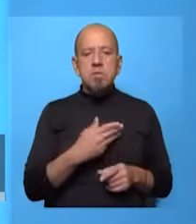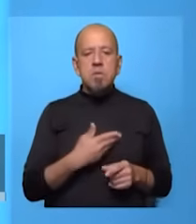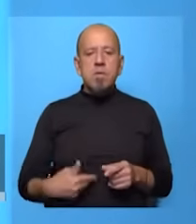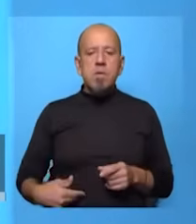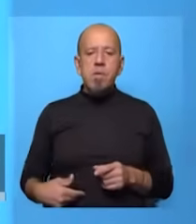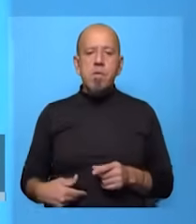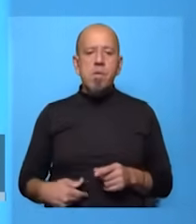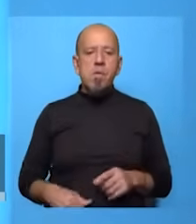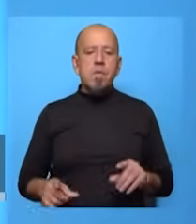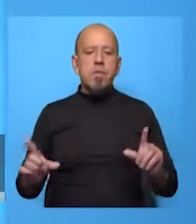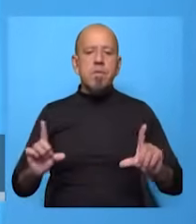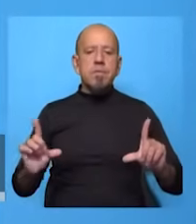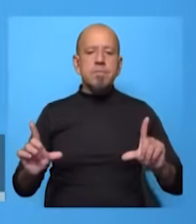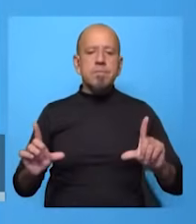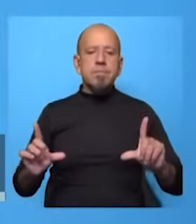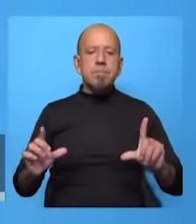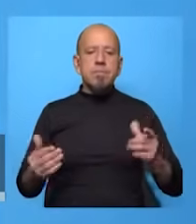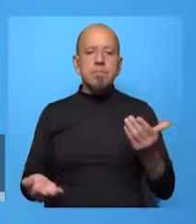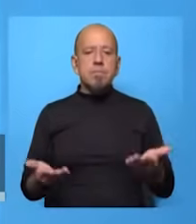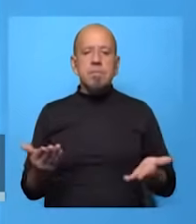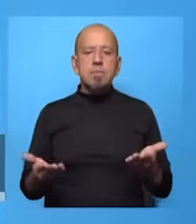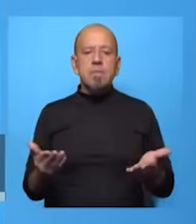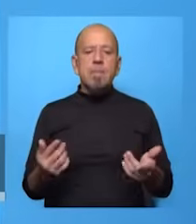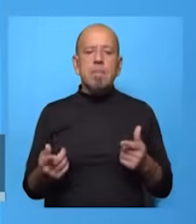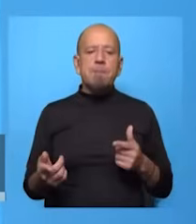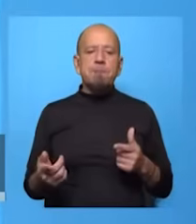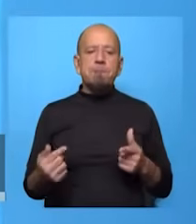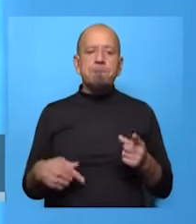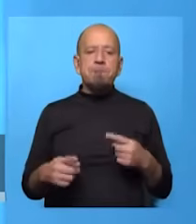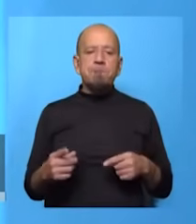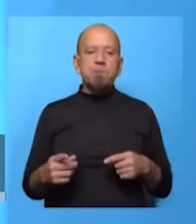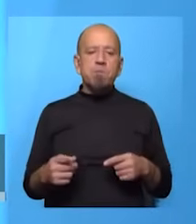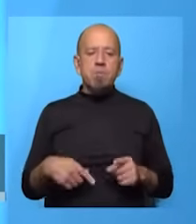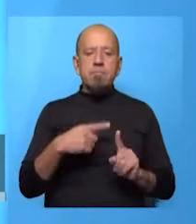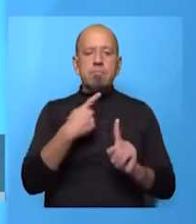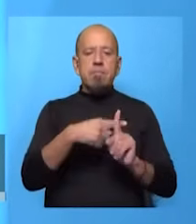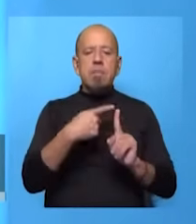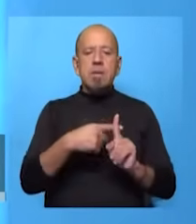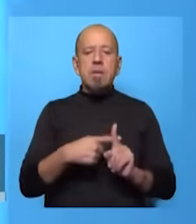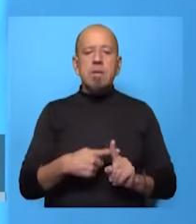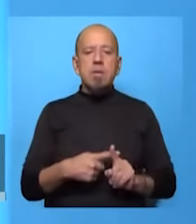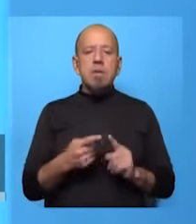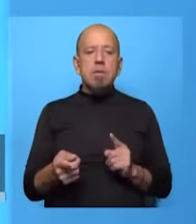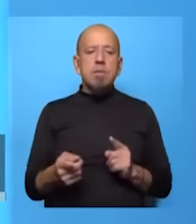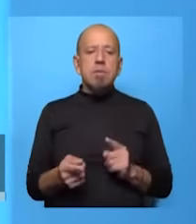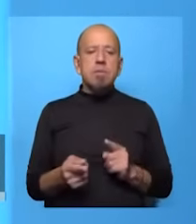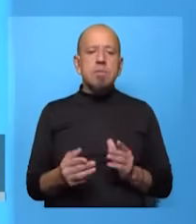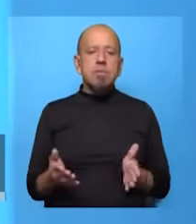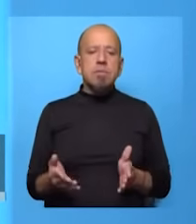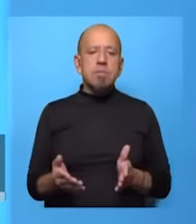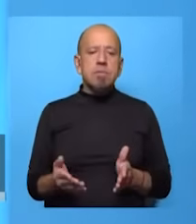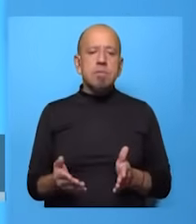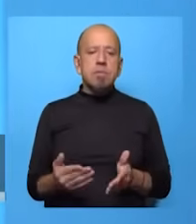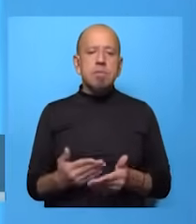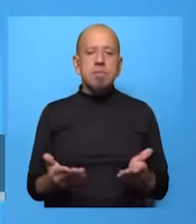medios de comunicación tratando de hacer un balance de su gobierno hablando de las grandes virtudes de lo que fue este gobierno es el escenario para